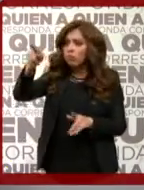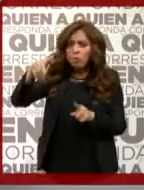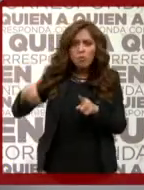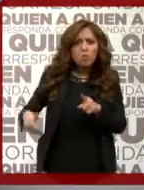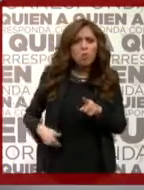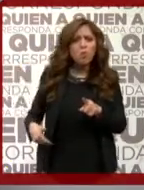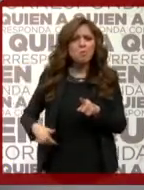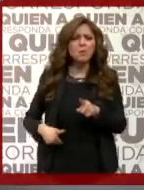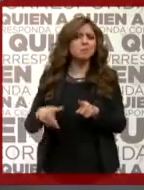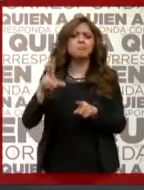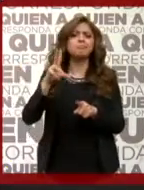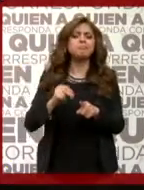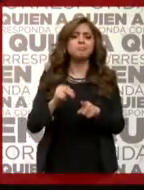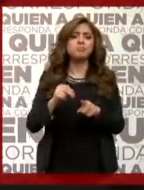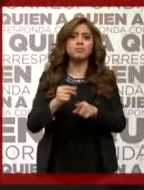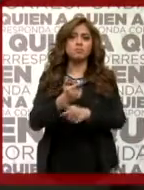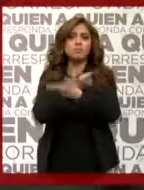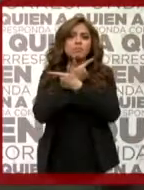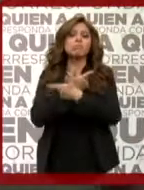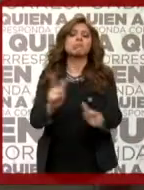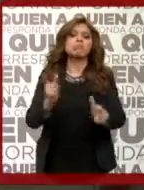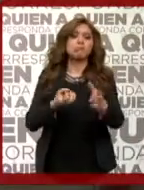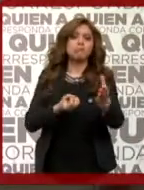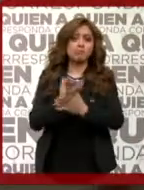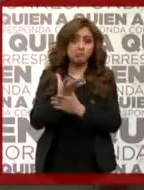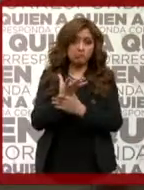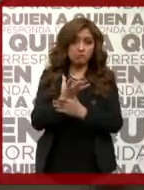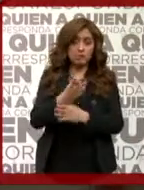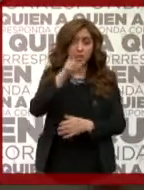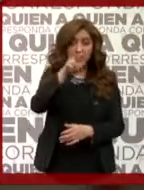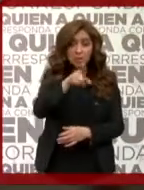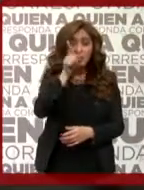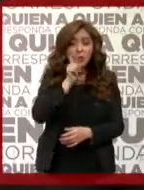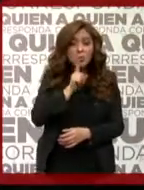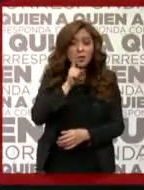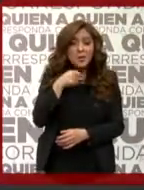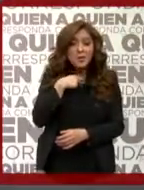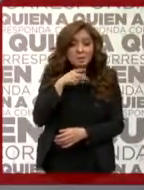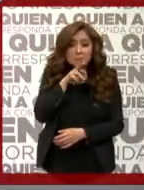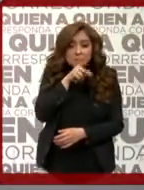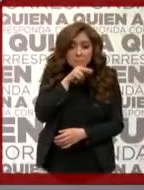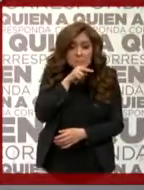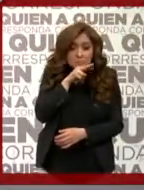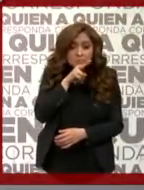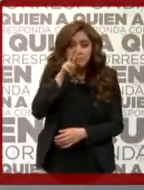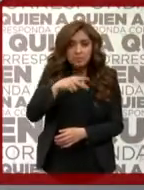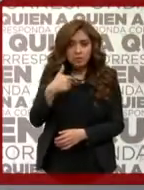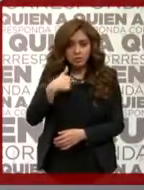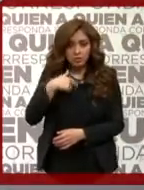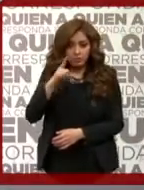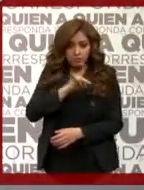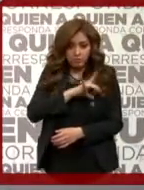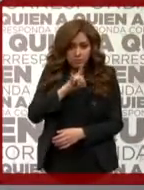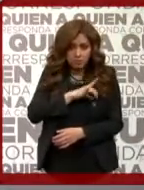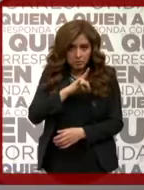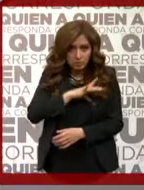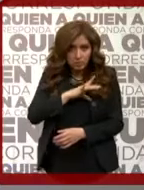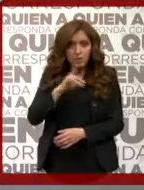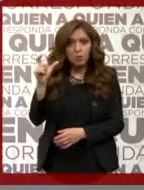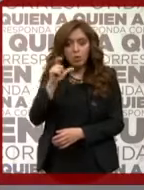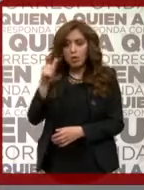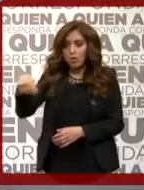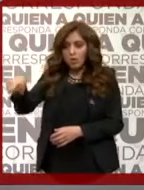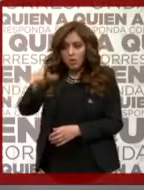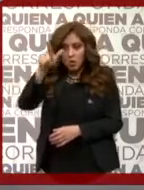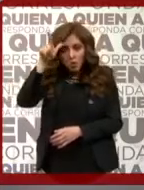culpable y lo dejan en libertad. Desde entonces perdió la tranquilidad. Temo que en cualquier momento que él se aloque, vaya a